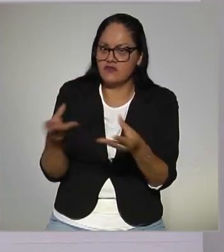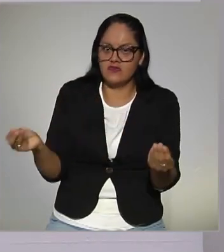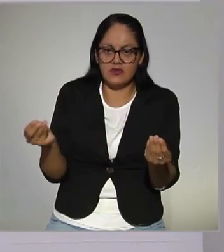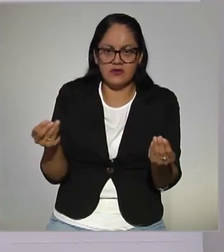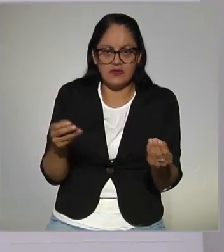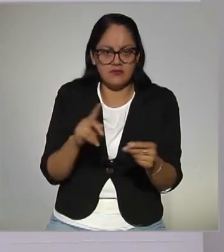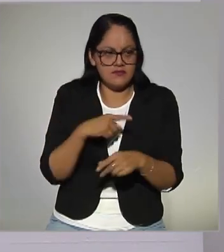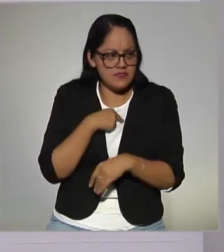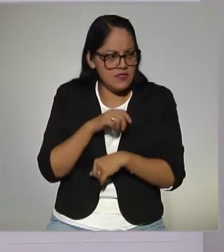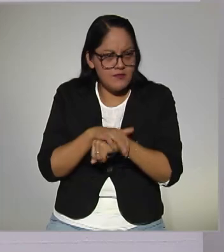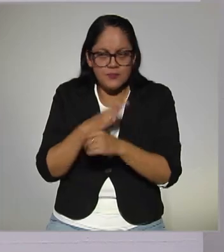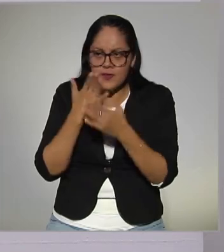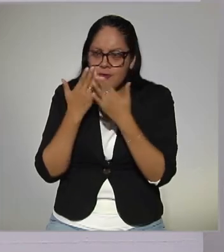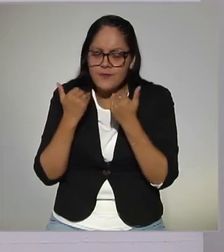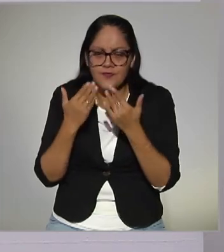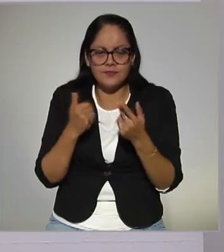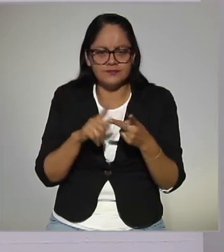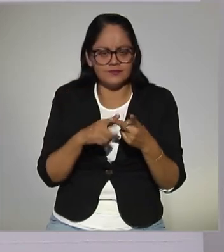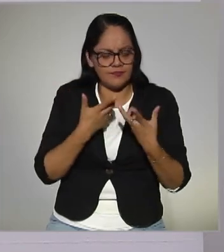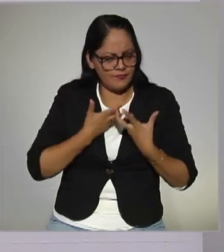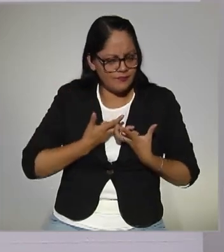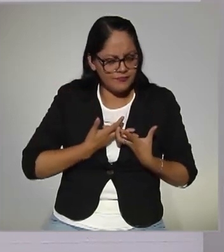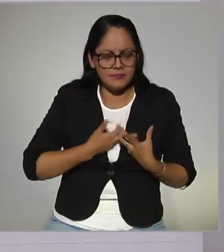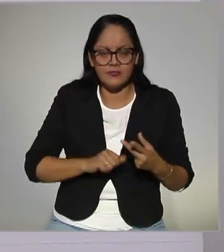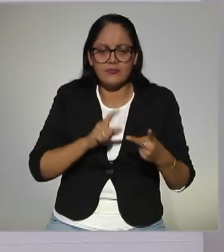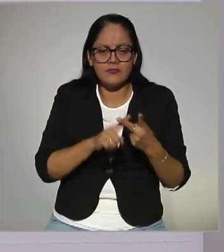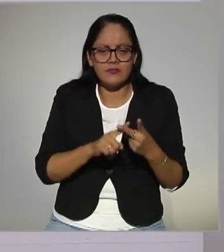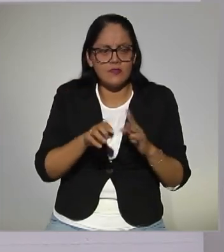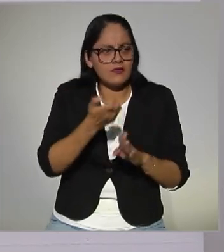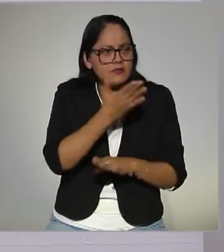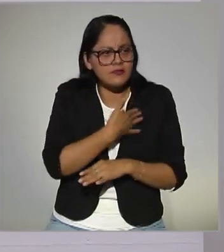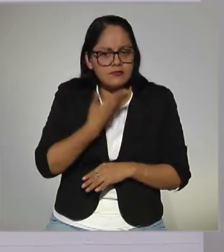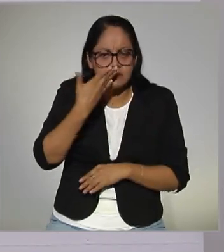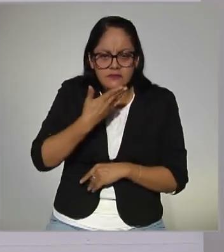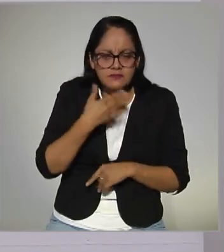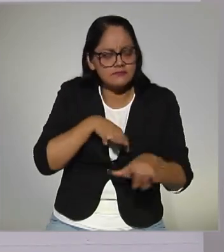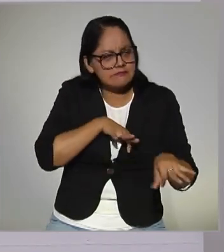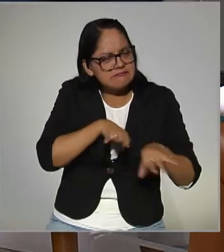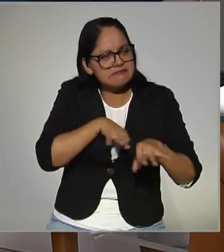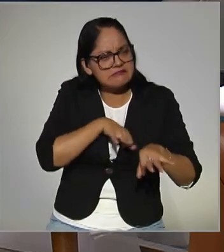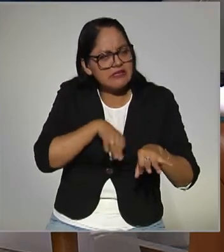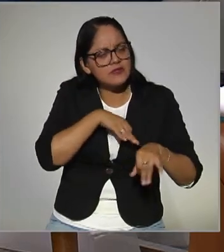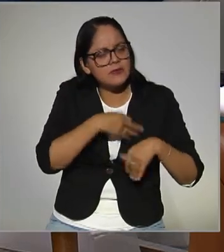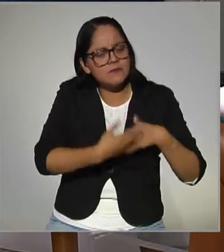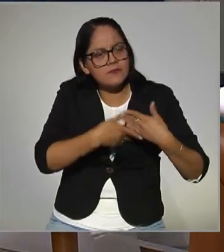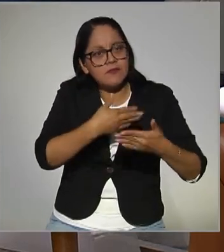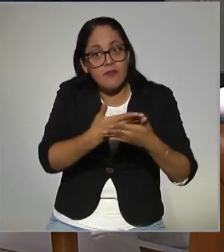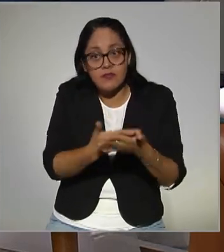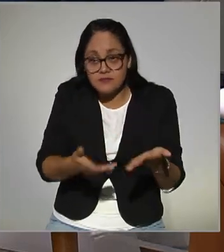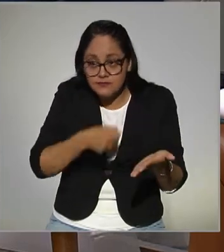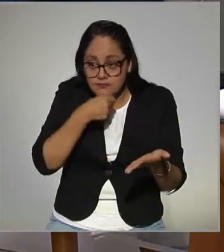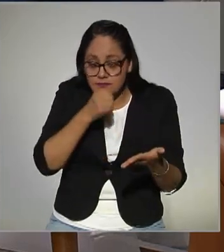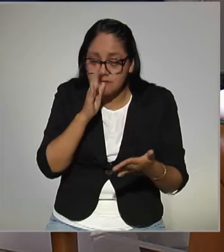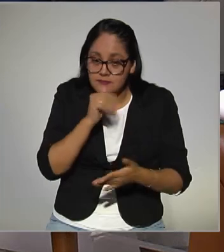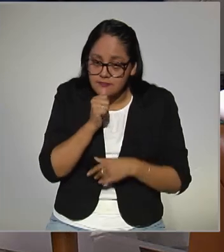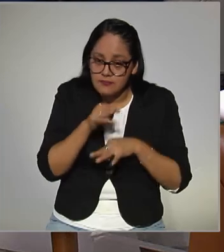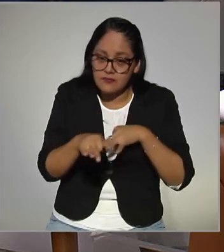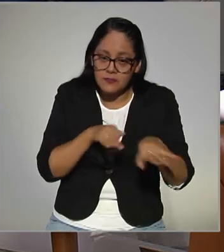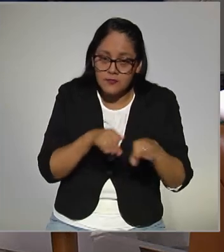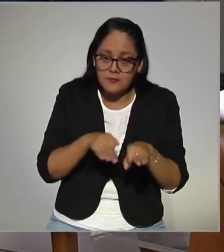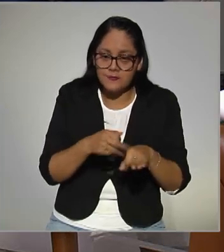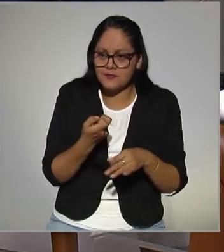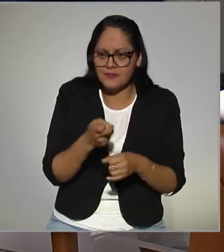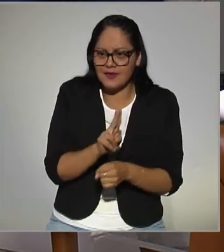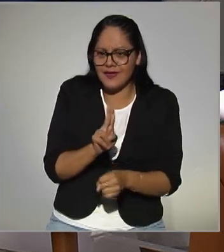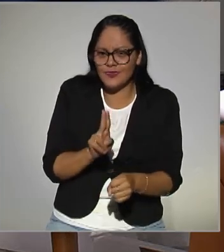sus amigos ya no están. Va a tener dolores de que a lo mejor se acostumbró a trabajar toda su vida y hoy ya no puede trabajar. Entonces tiene esto